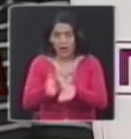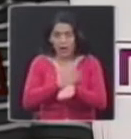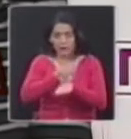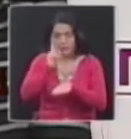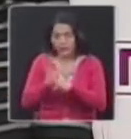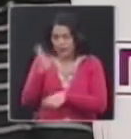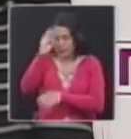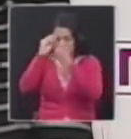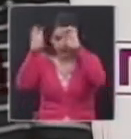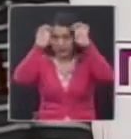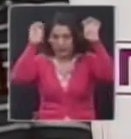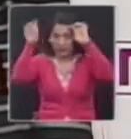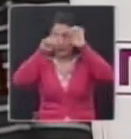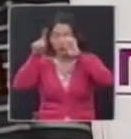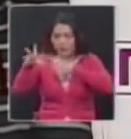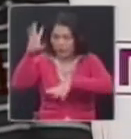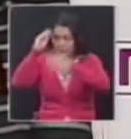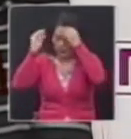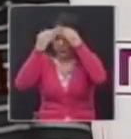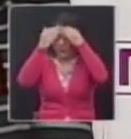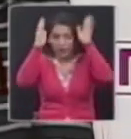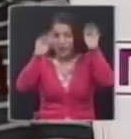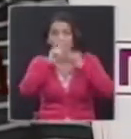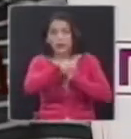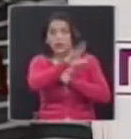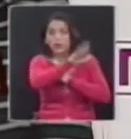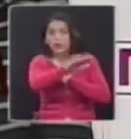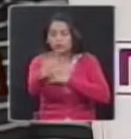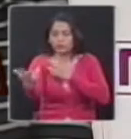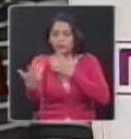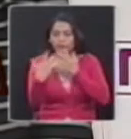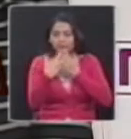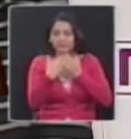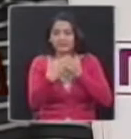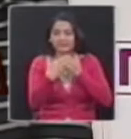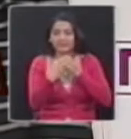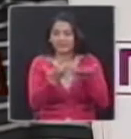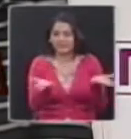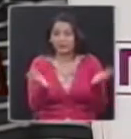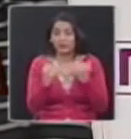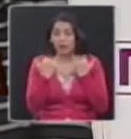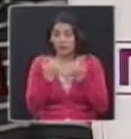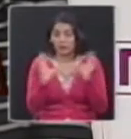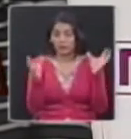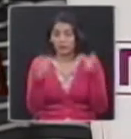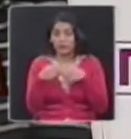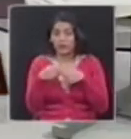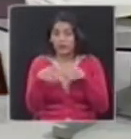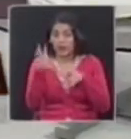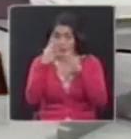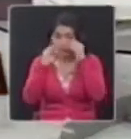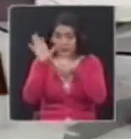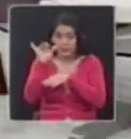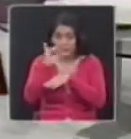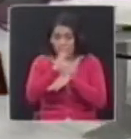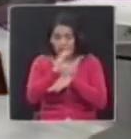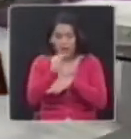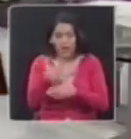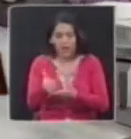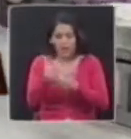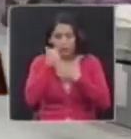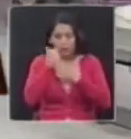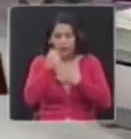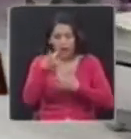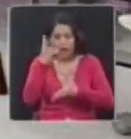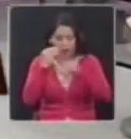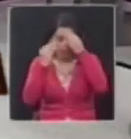estar más conectados cada vez más con sus estudiantes. Y justamente las TIC es un recurso fenomenal que